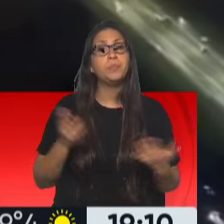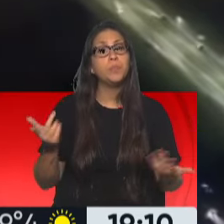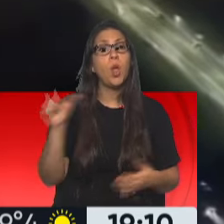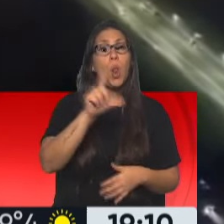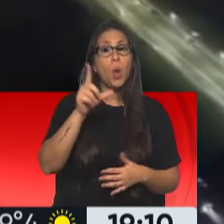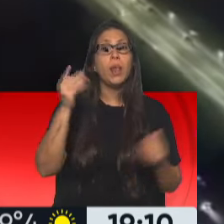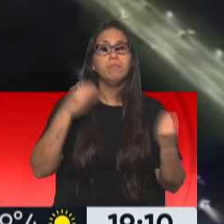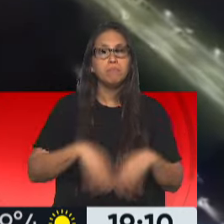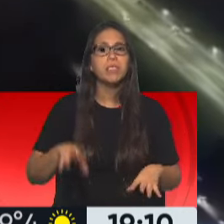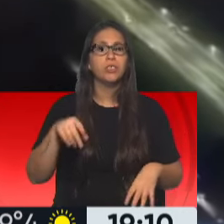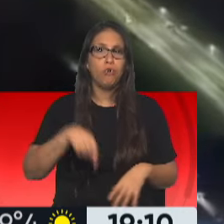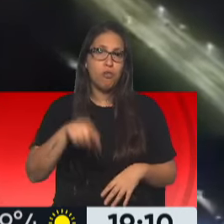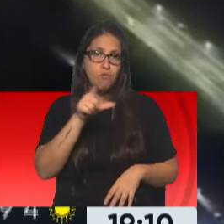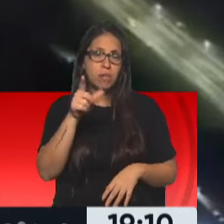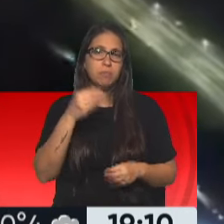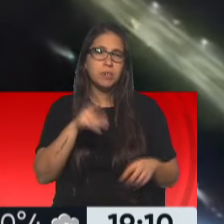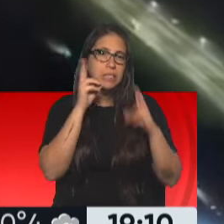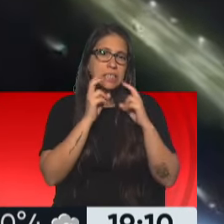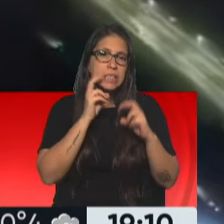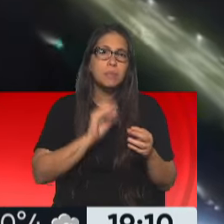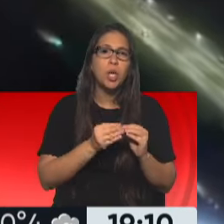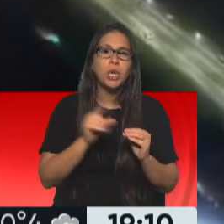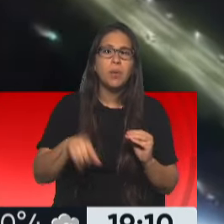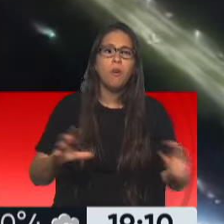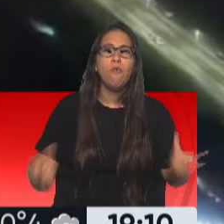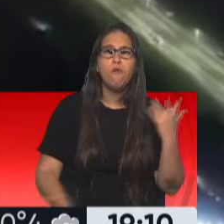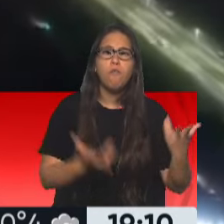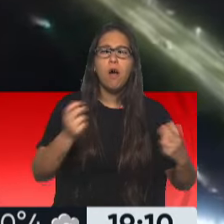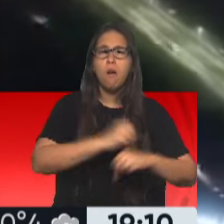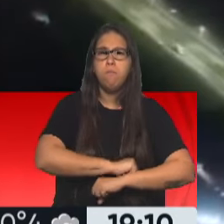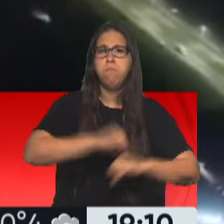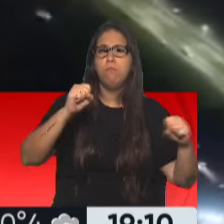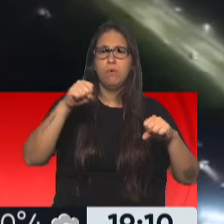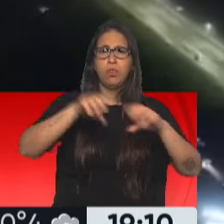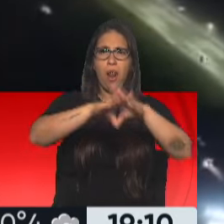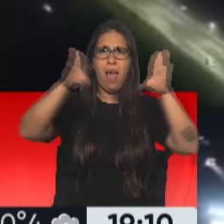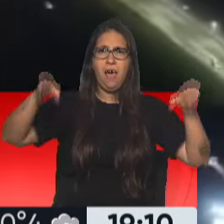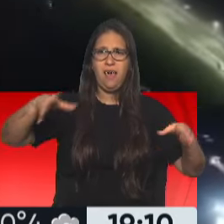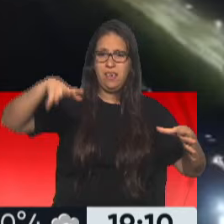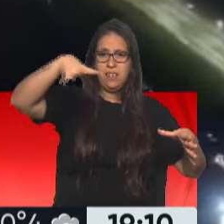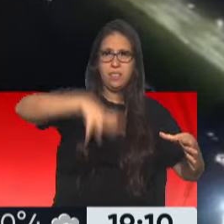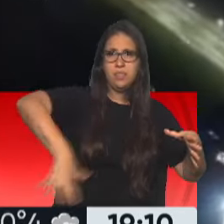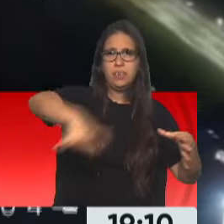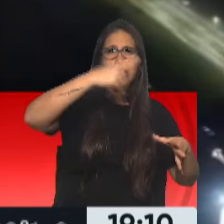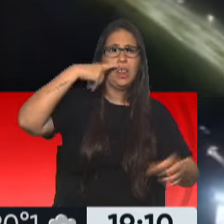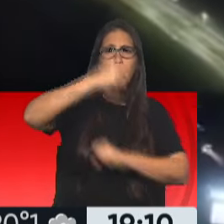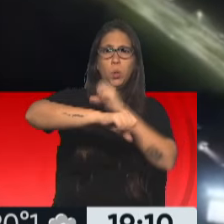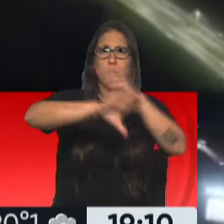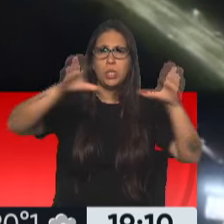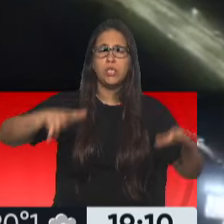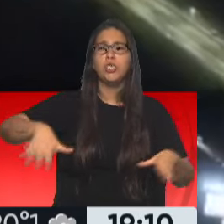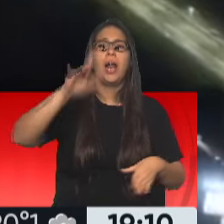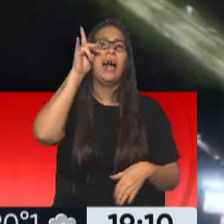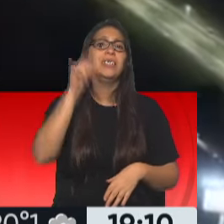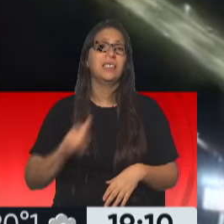las pericias para determinar las causas del incendio y posterior explosión dentro de este polígono industrial en el partido D6. Atención